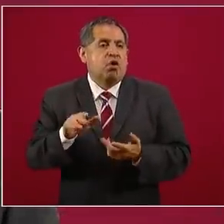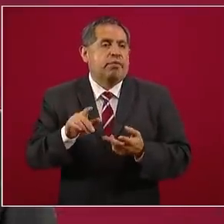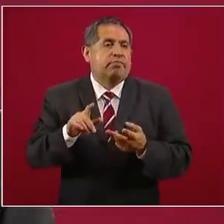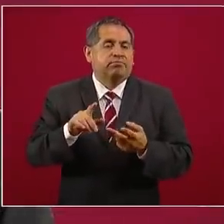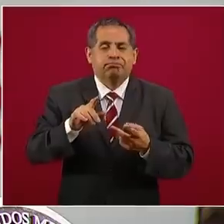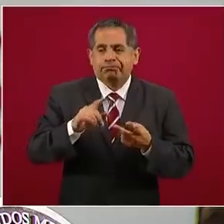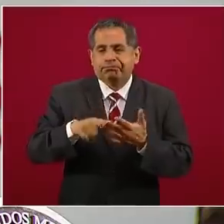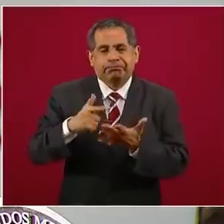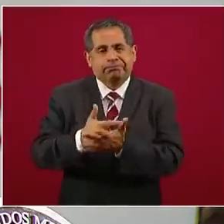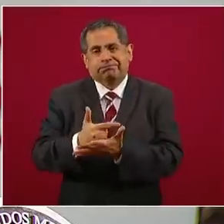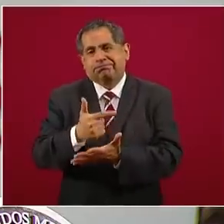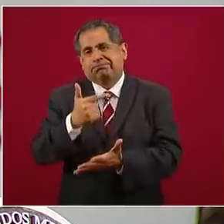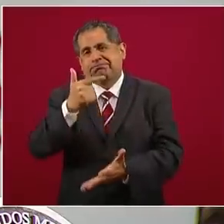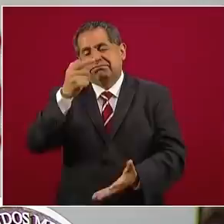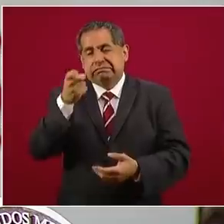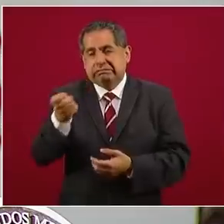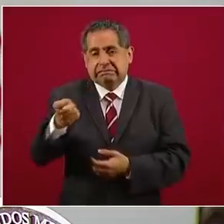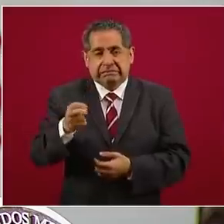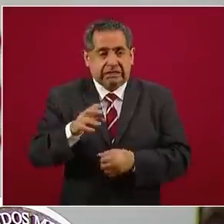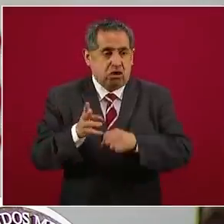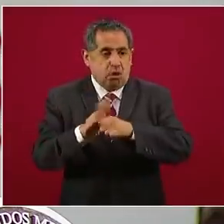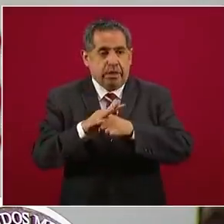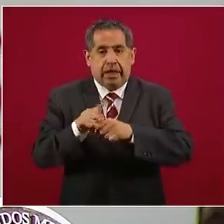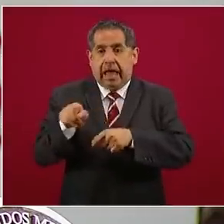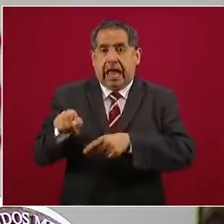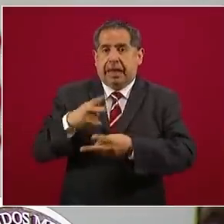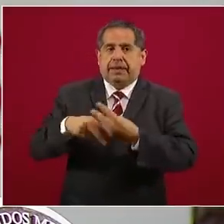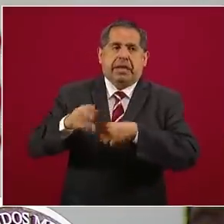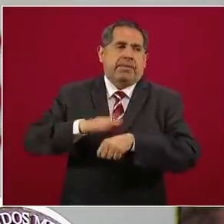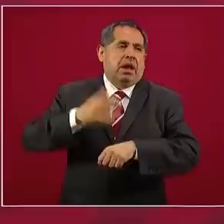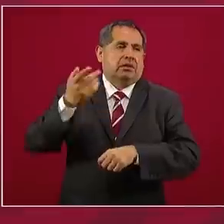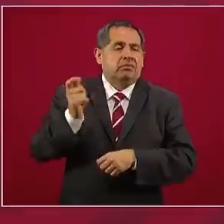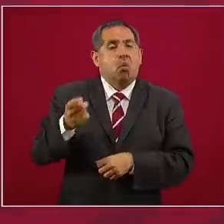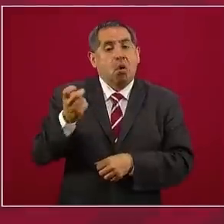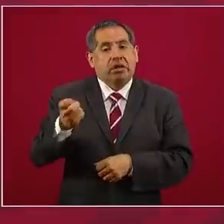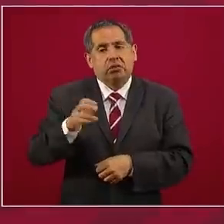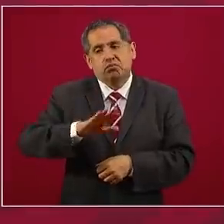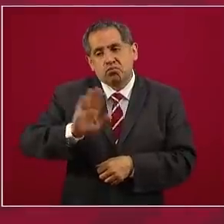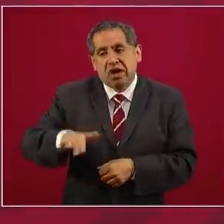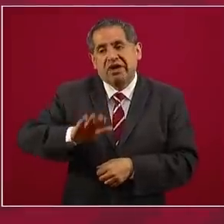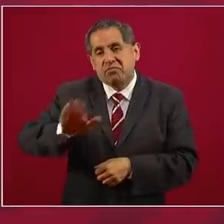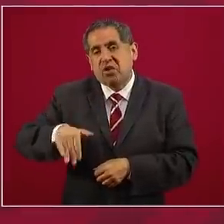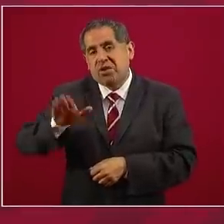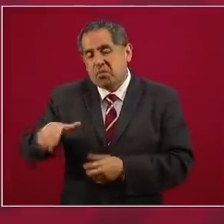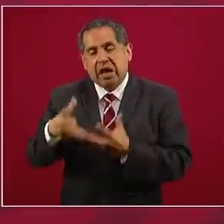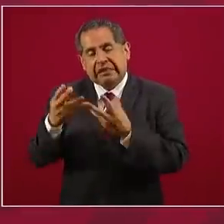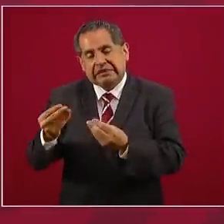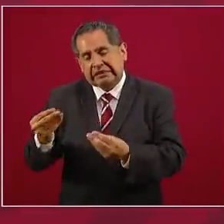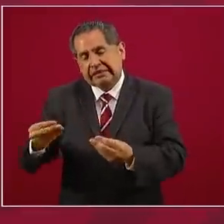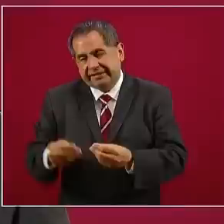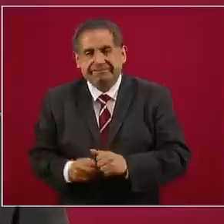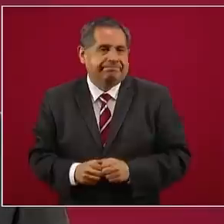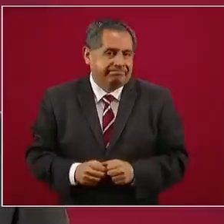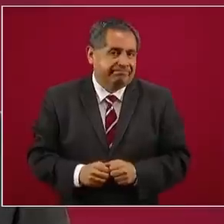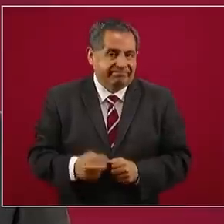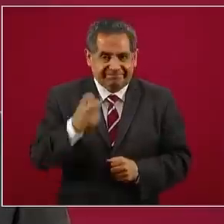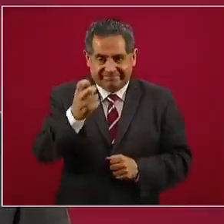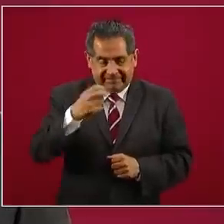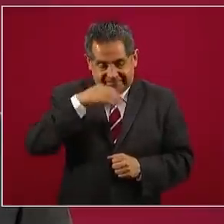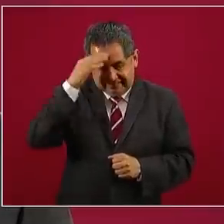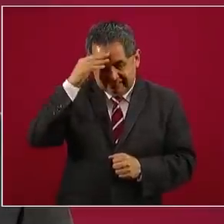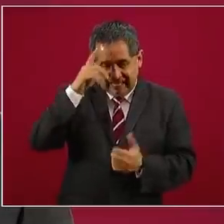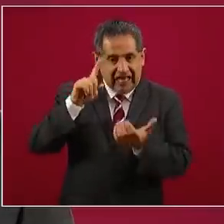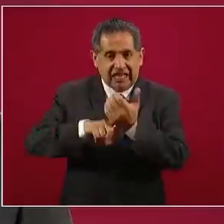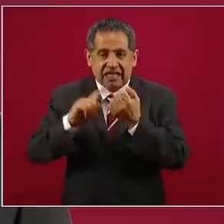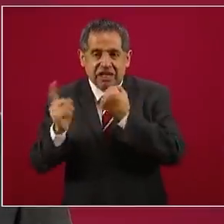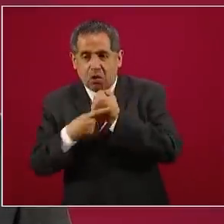la gravedad con que se presenta COVID y de la mortalidad. Entonces, es de especial interés